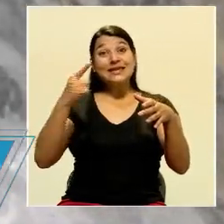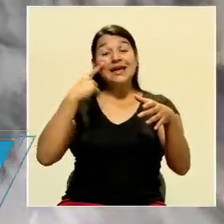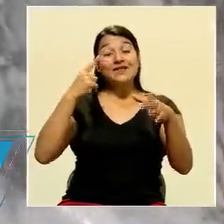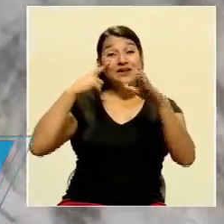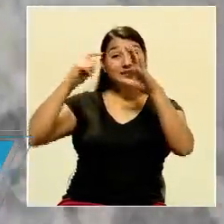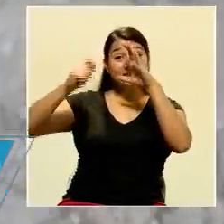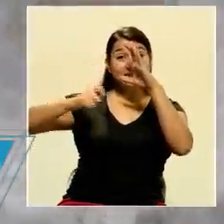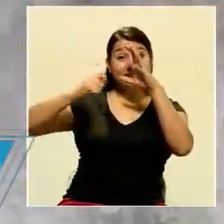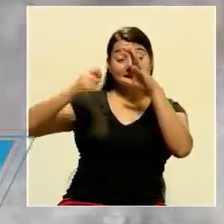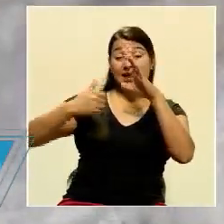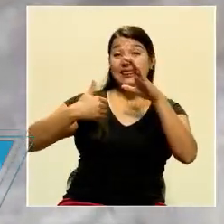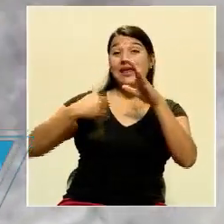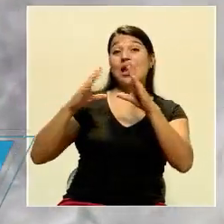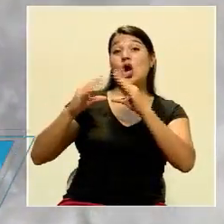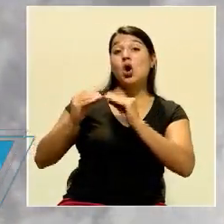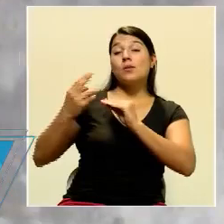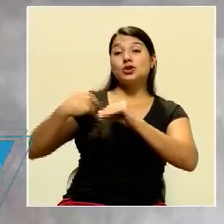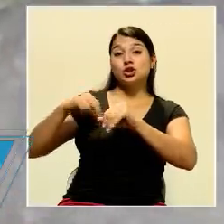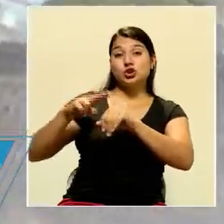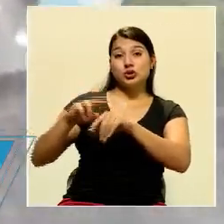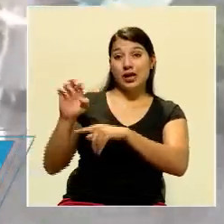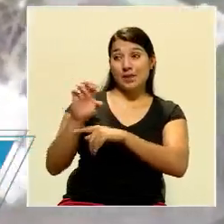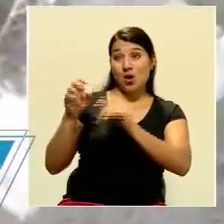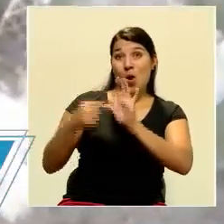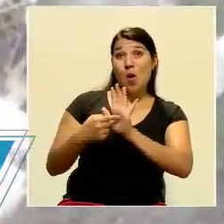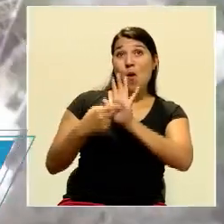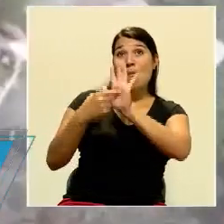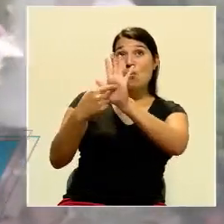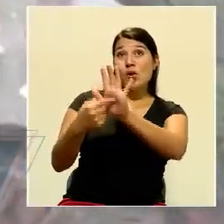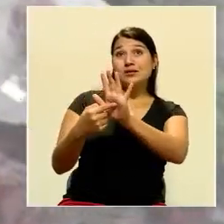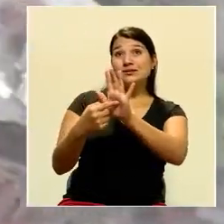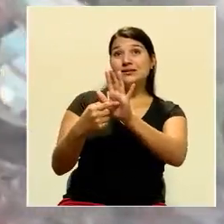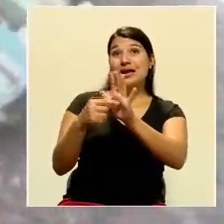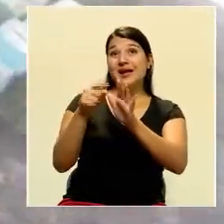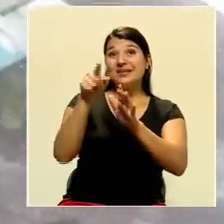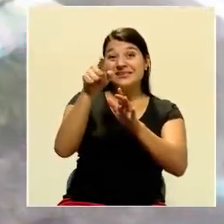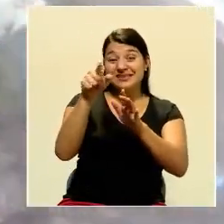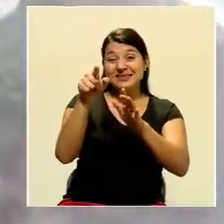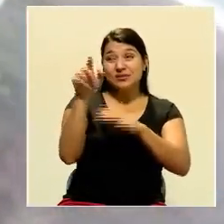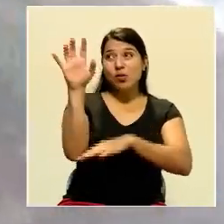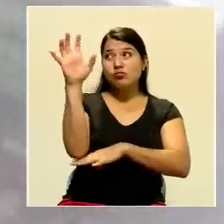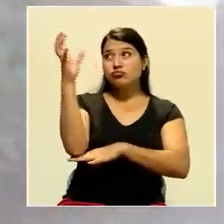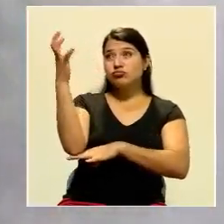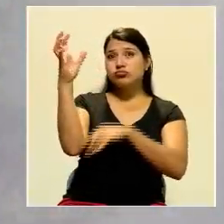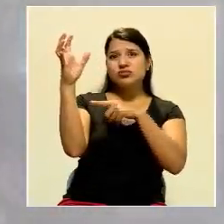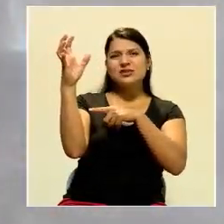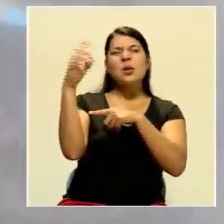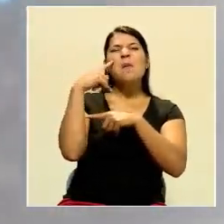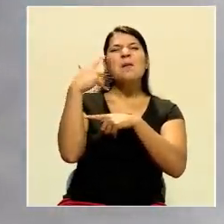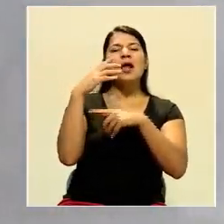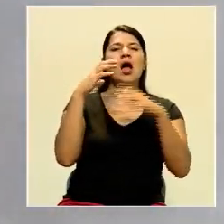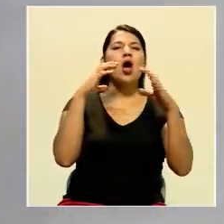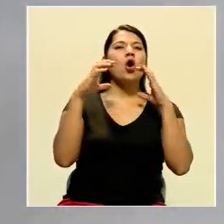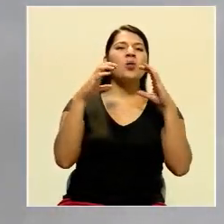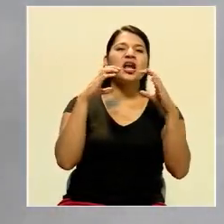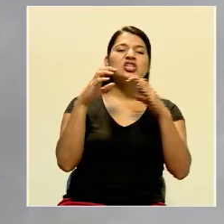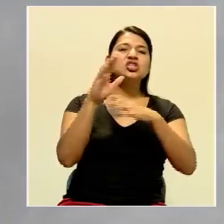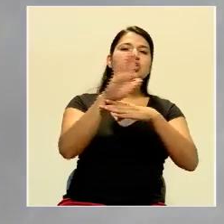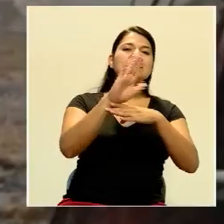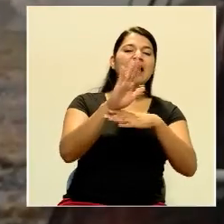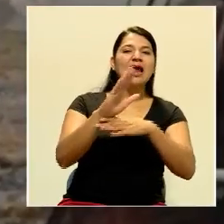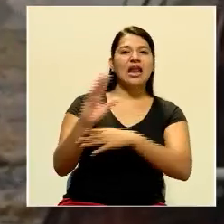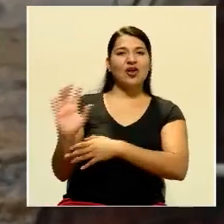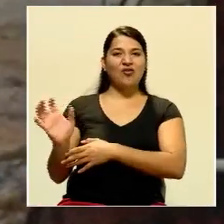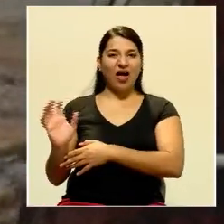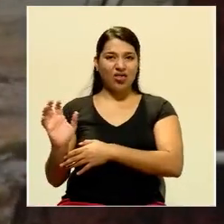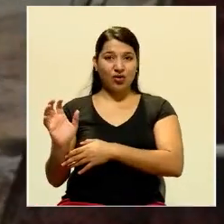de Emergencia se muestra cómo quedaron varias torres de comunicación en riesgo. Y desde esta otra imagen se muestra la proporción de terreno